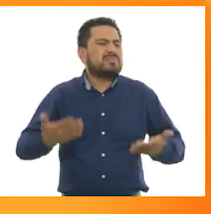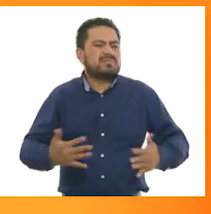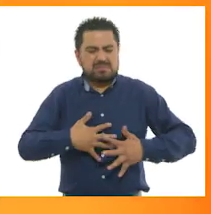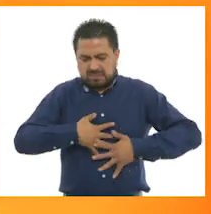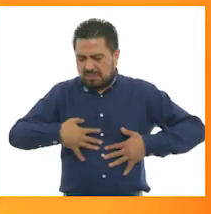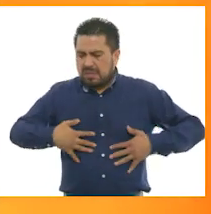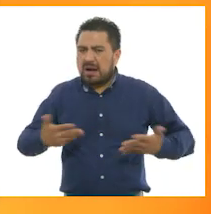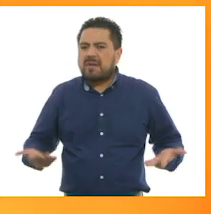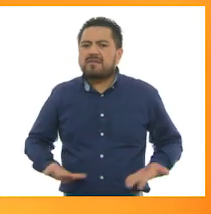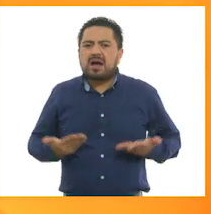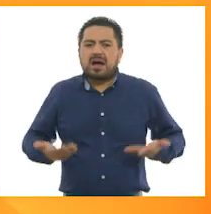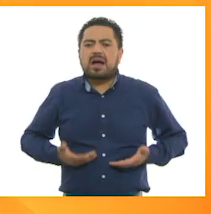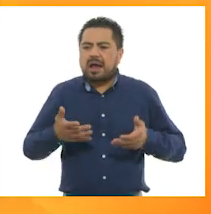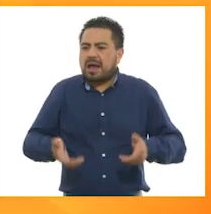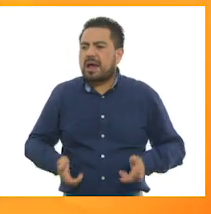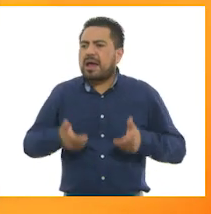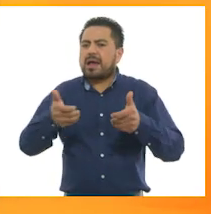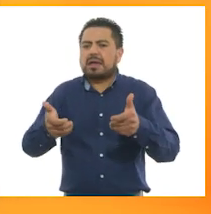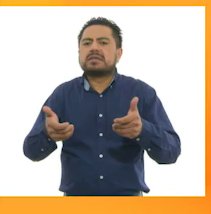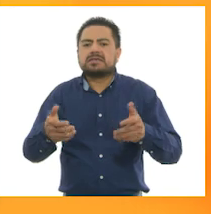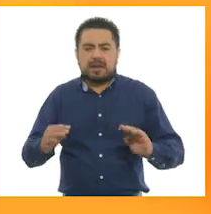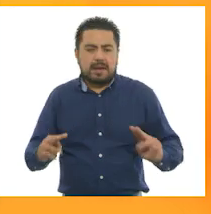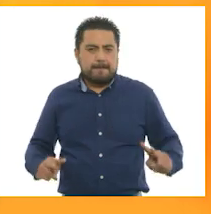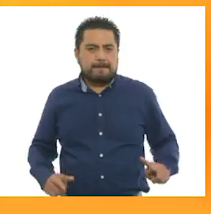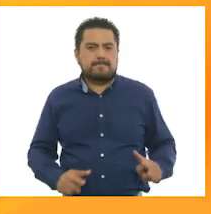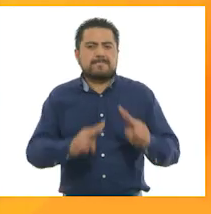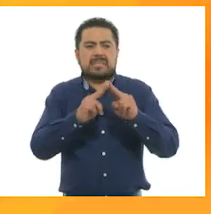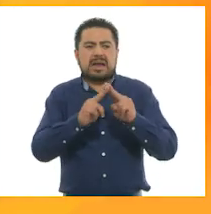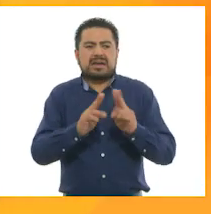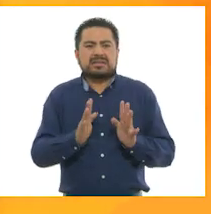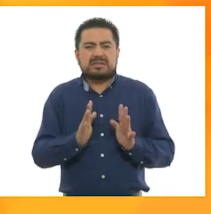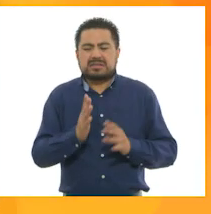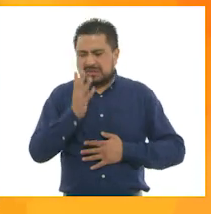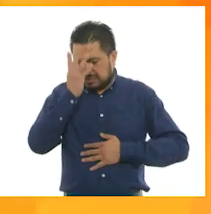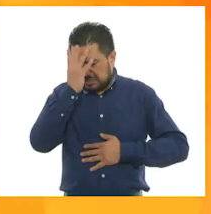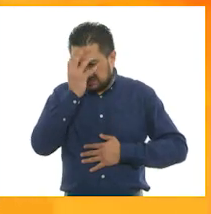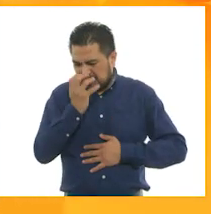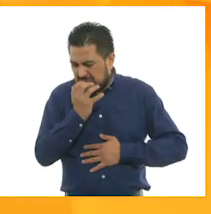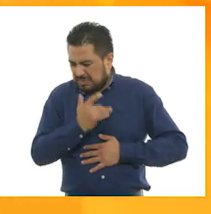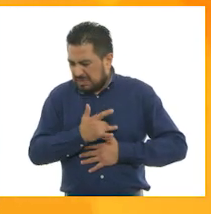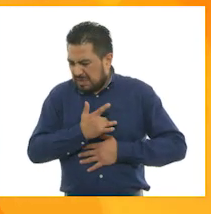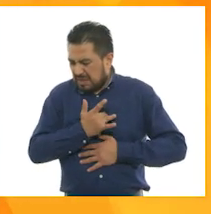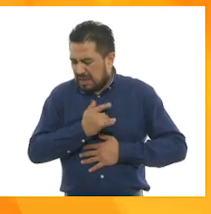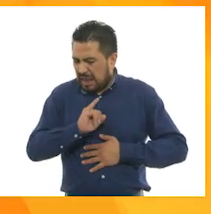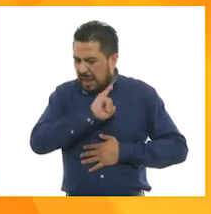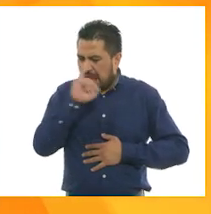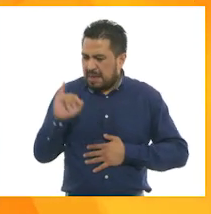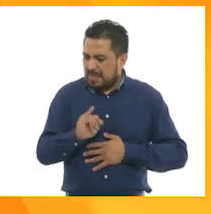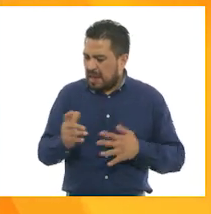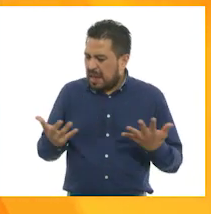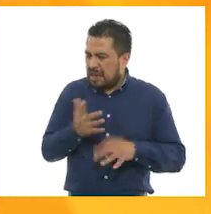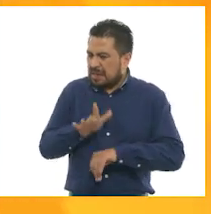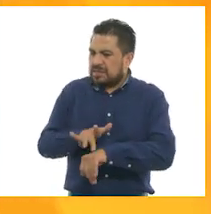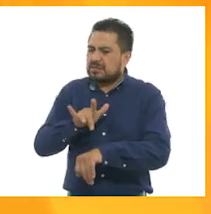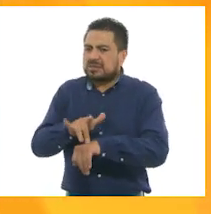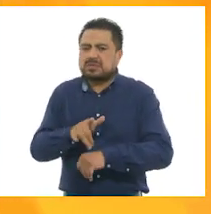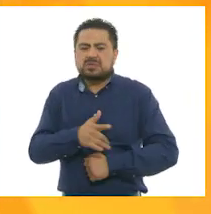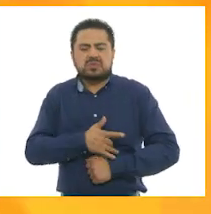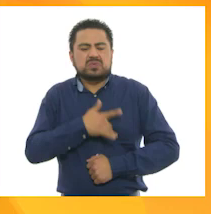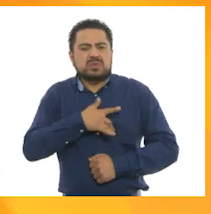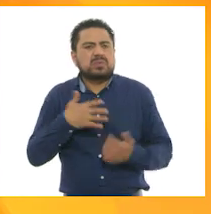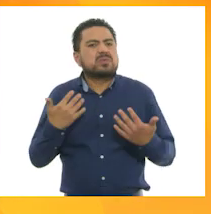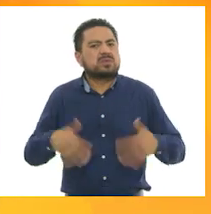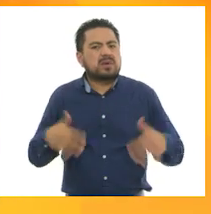bailando por las calles de París. Mi sueño nunca se hará realidad, suspiró